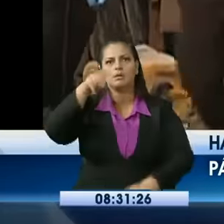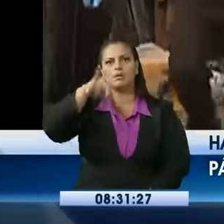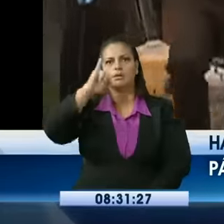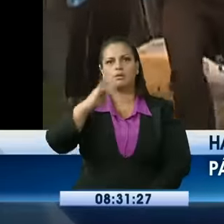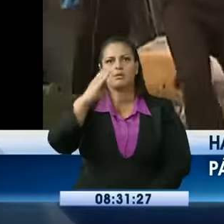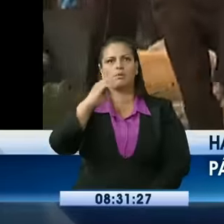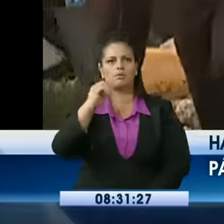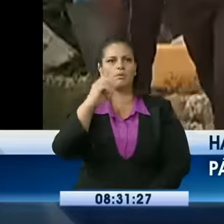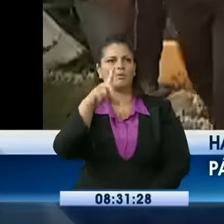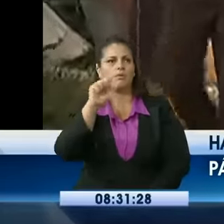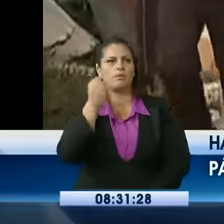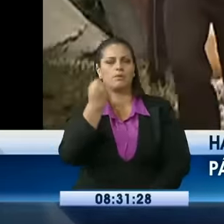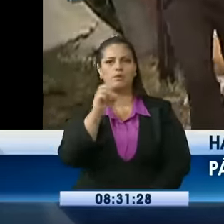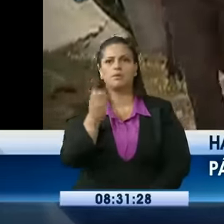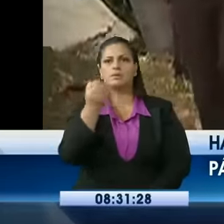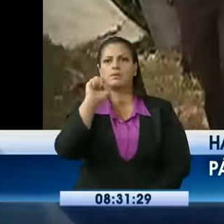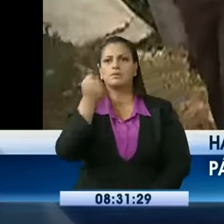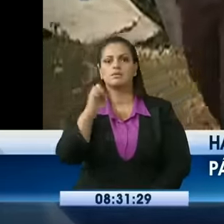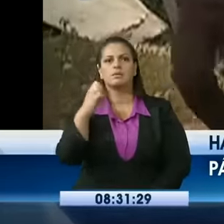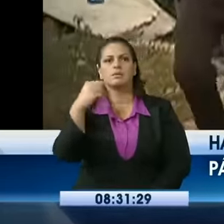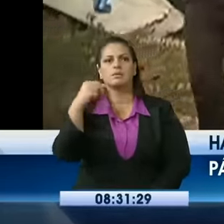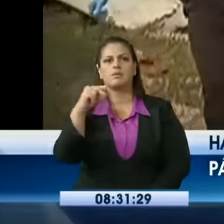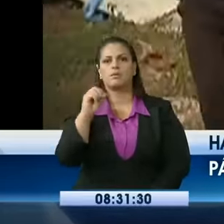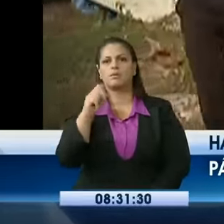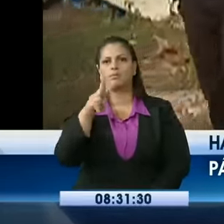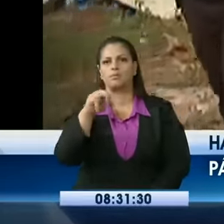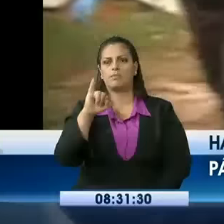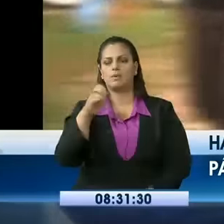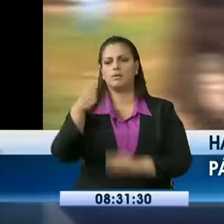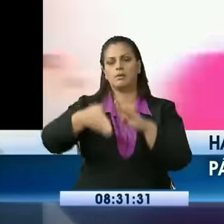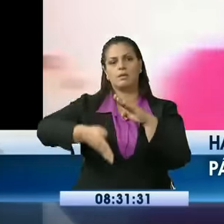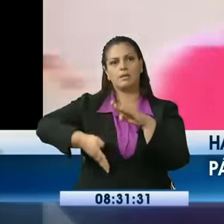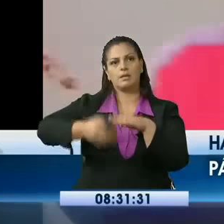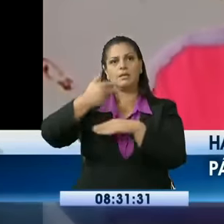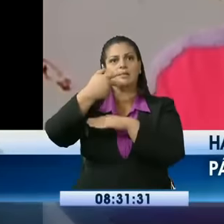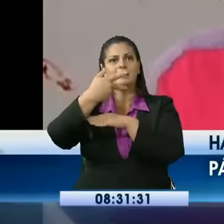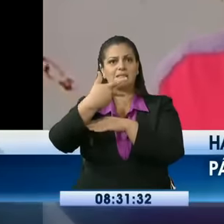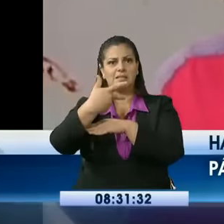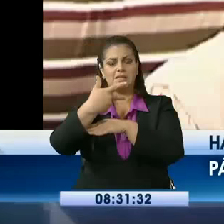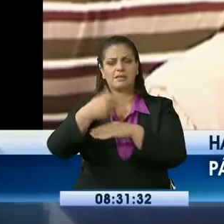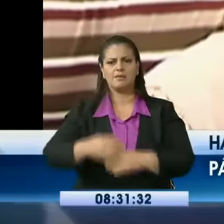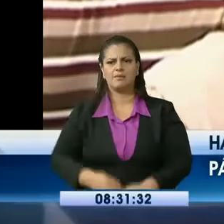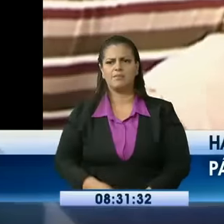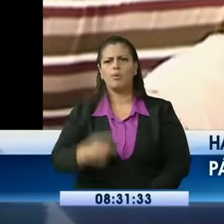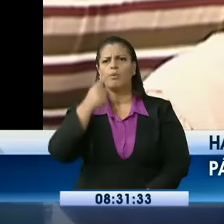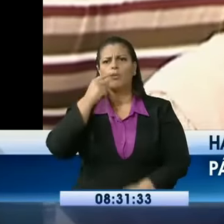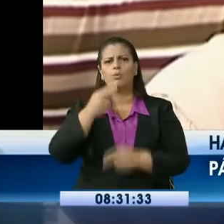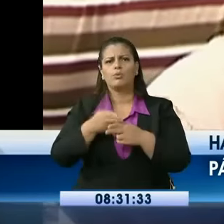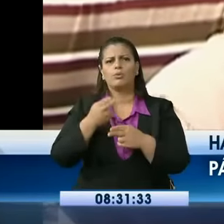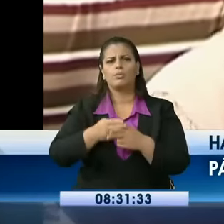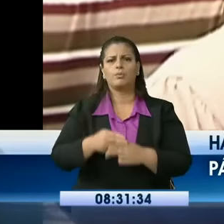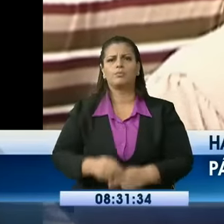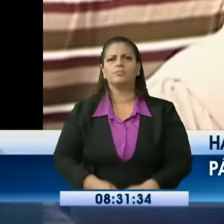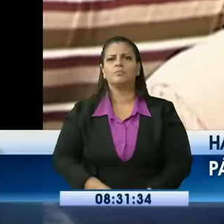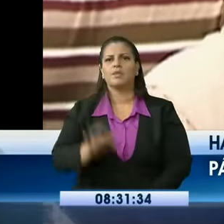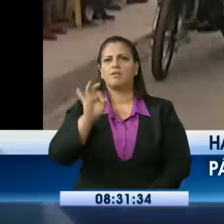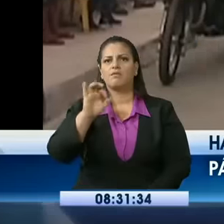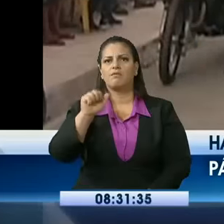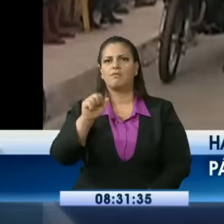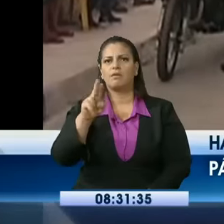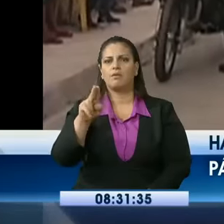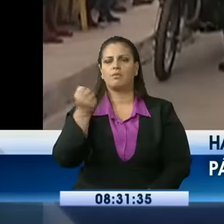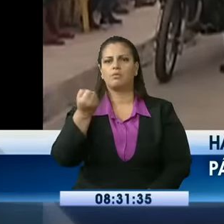varias hipótesis sobre la muerte de Faustino Bone, de 48 años de edad. Él sufrió el corazón. Algún infarto puede haber sido que le haya dado.